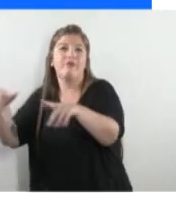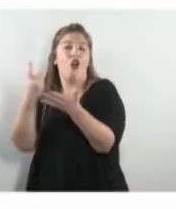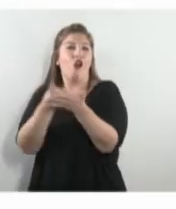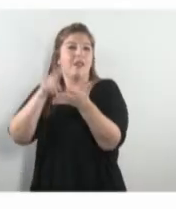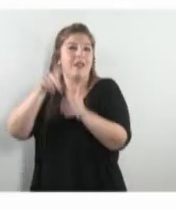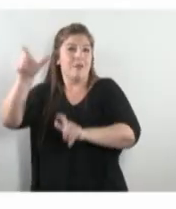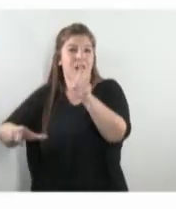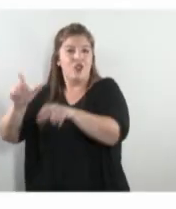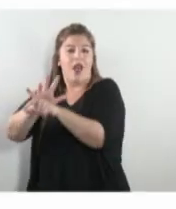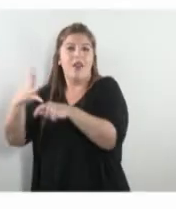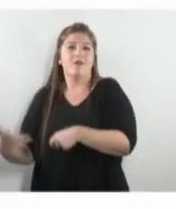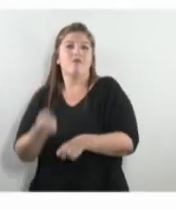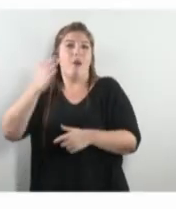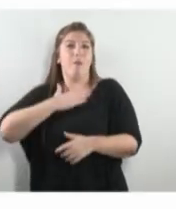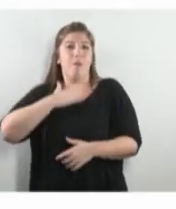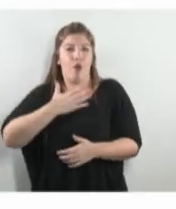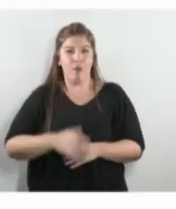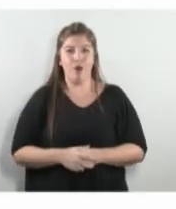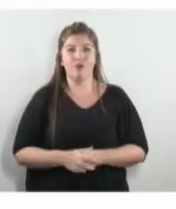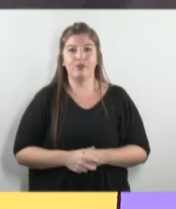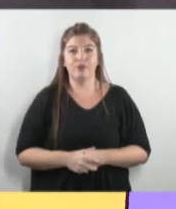como propio.